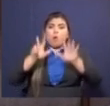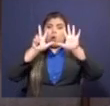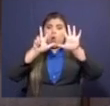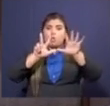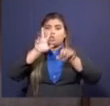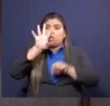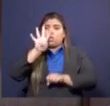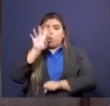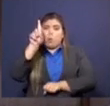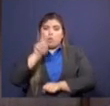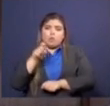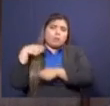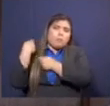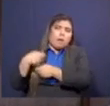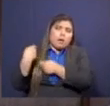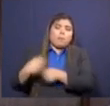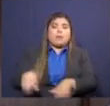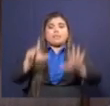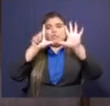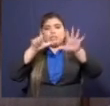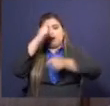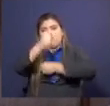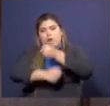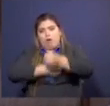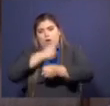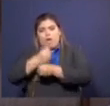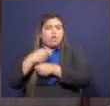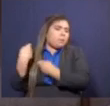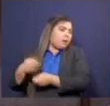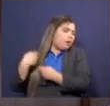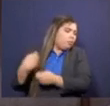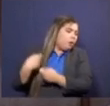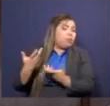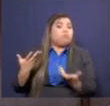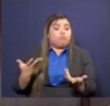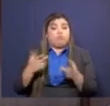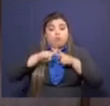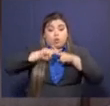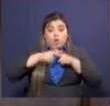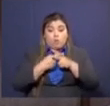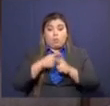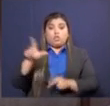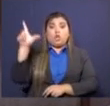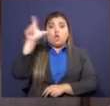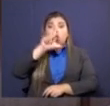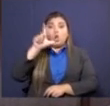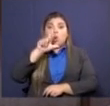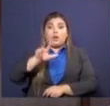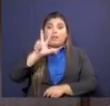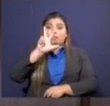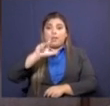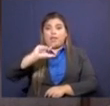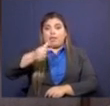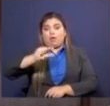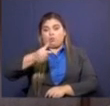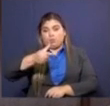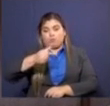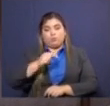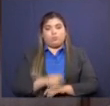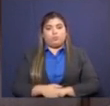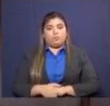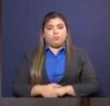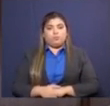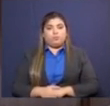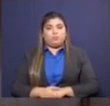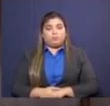sea, 7 años. Este programa iniciará el lunes 3 de agosto.